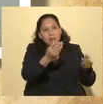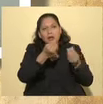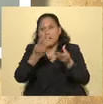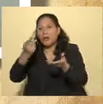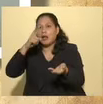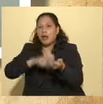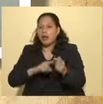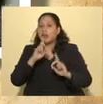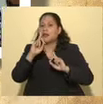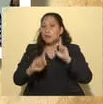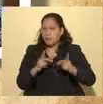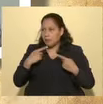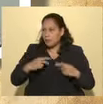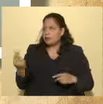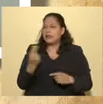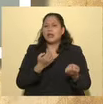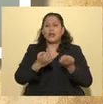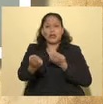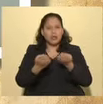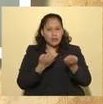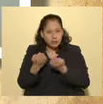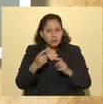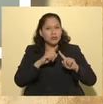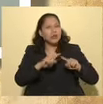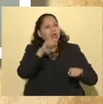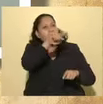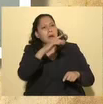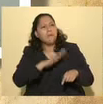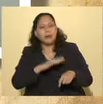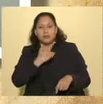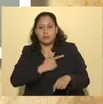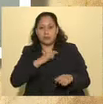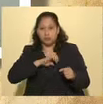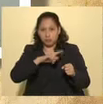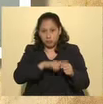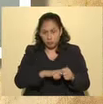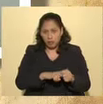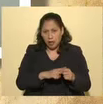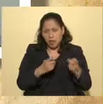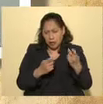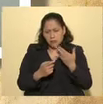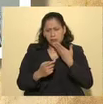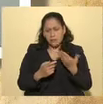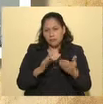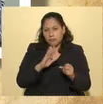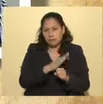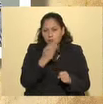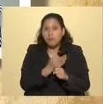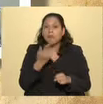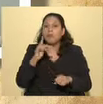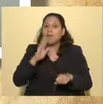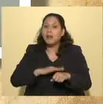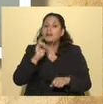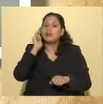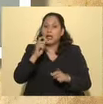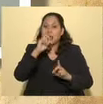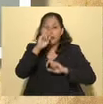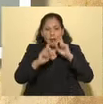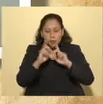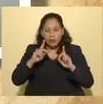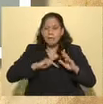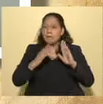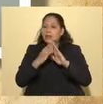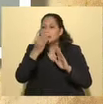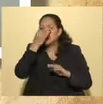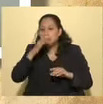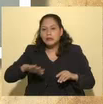los barrios, que la gente vaya a algún deportivo en particular. Correcto. Que por supuesto no estás peleados con eso, pero lo que queremos es tratar de que el deporte lo tengas enfrente de tu casa